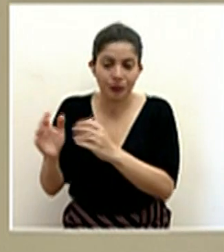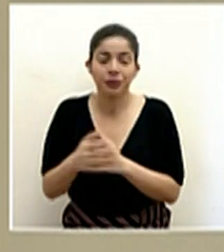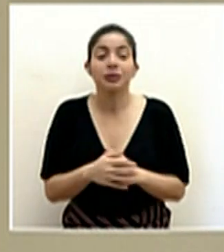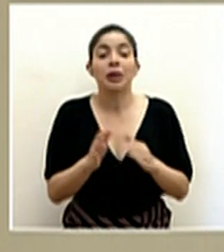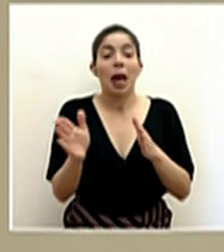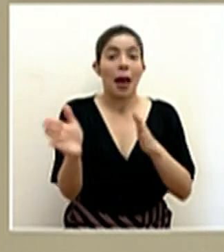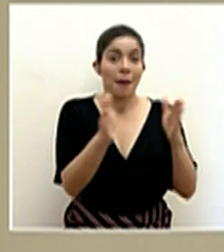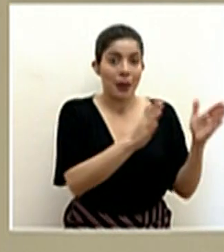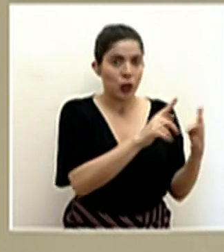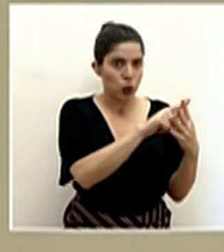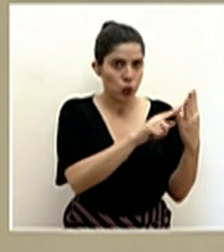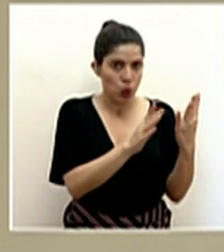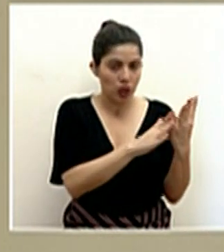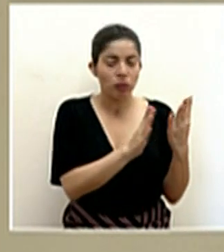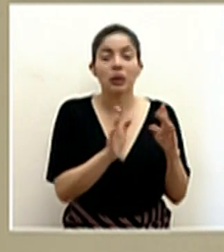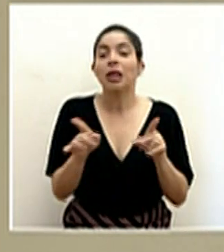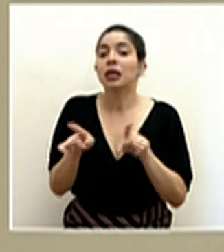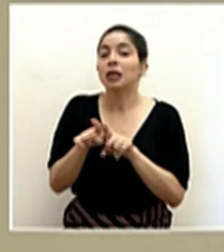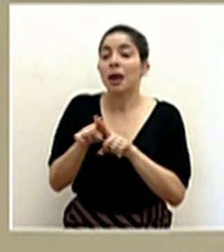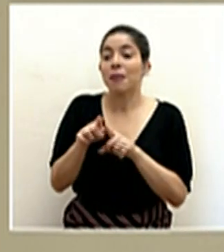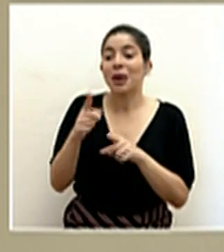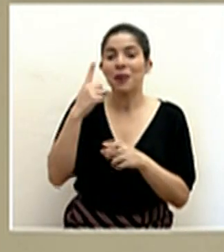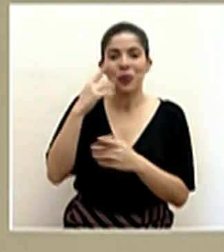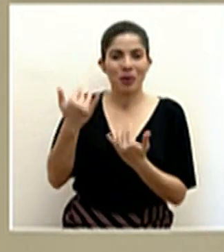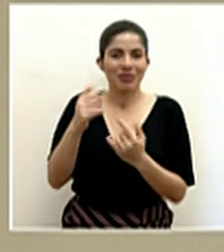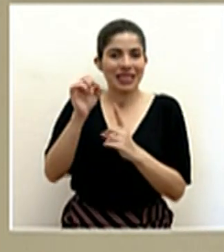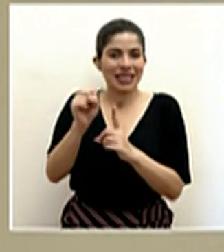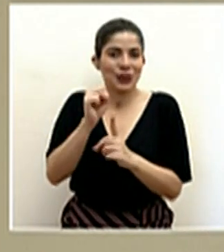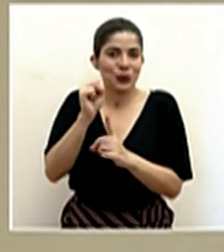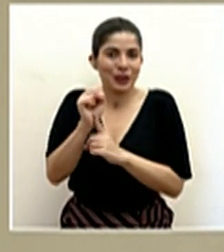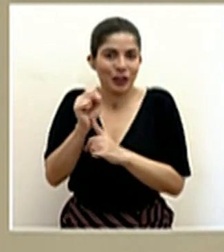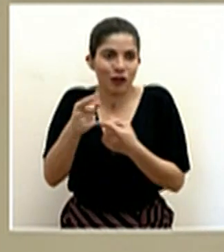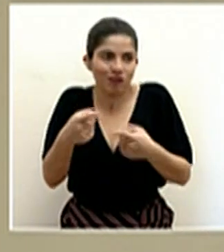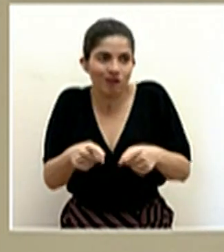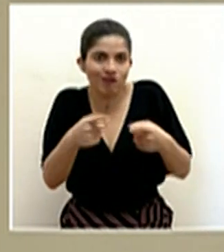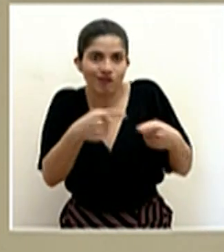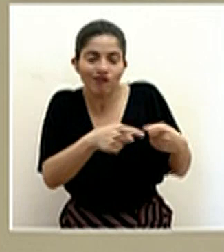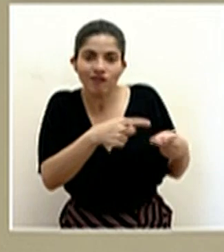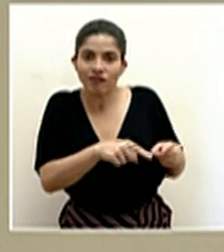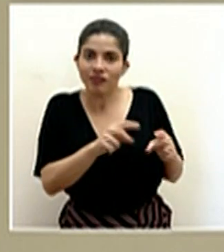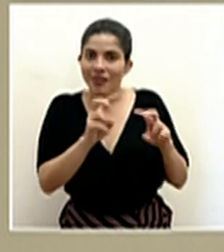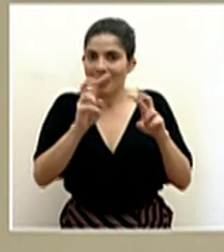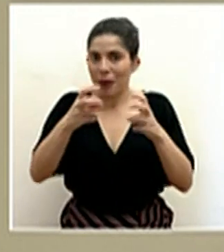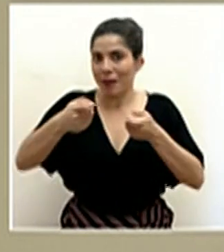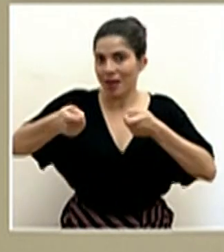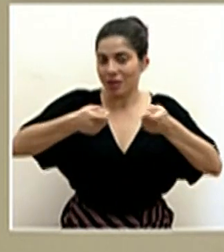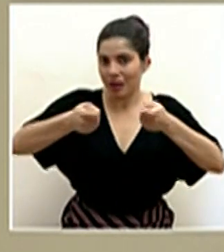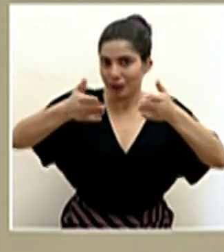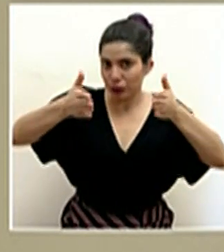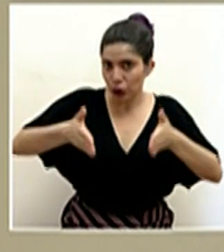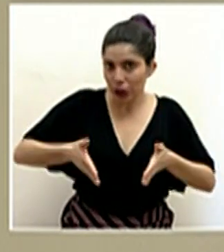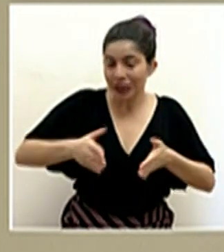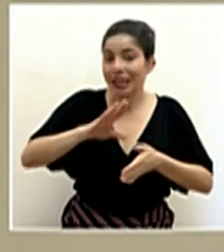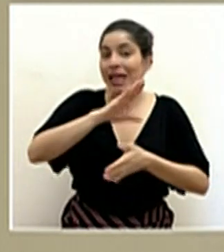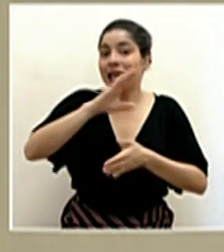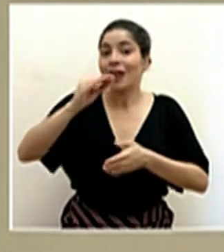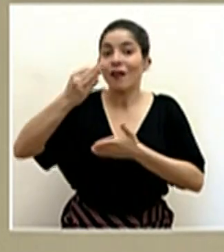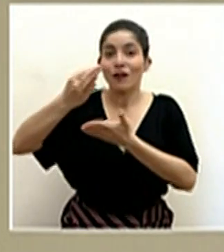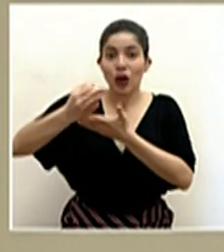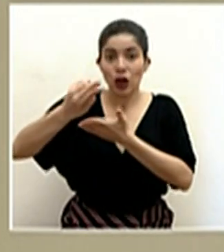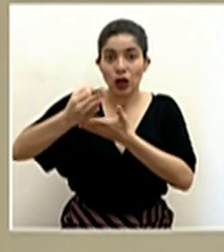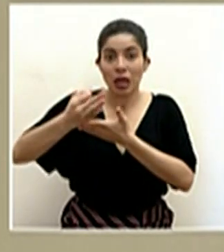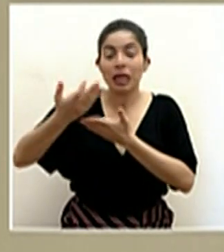Adicionalmente, hemos requerido, justamente ante toda la circunstancia que se ha presentado con el tema de los transportistas y las